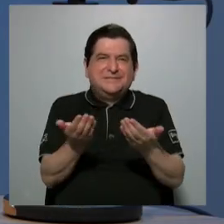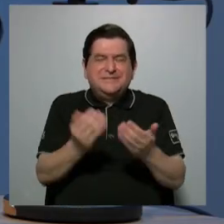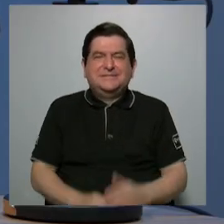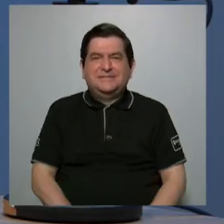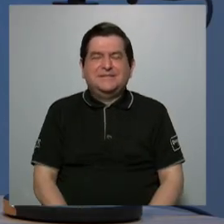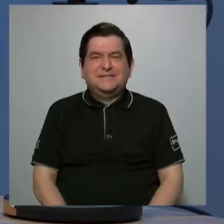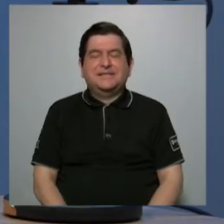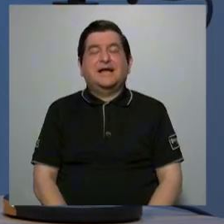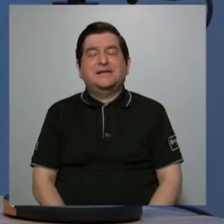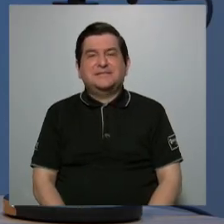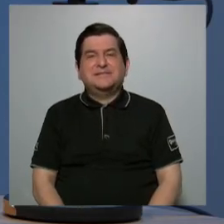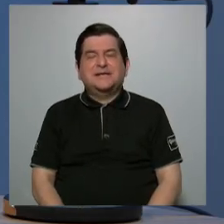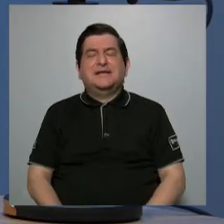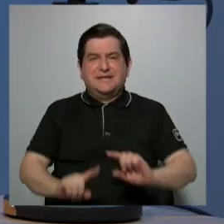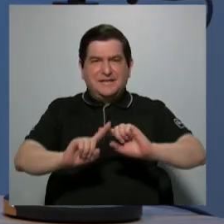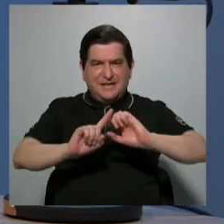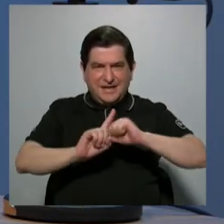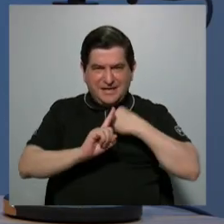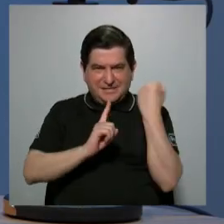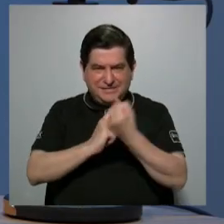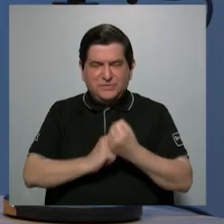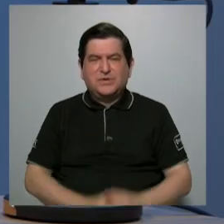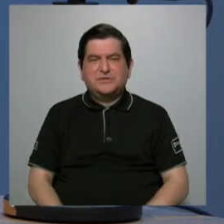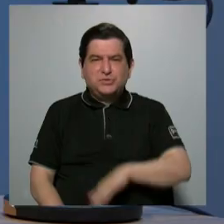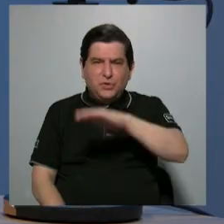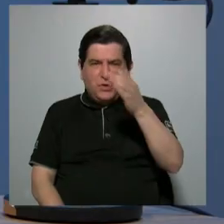atlántico? Los ecuatorianos